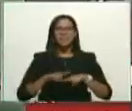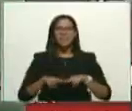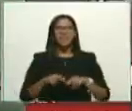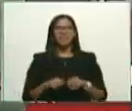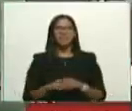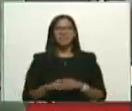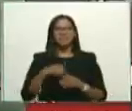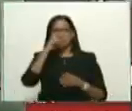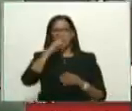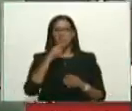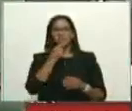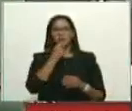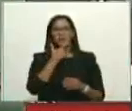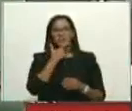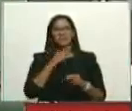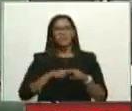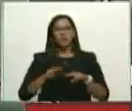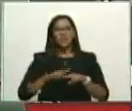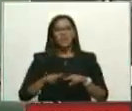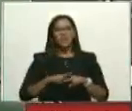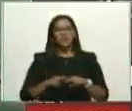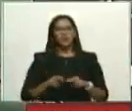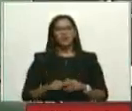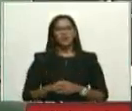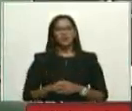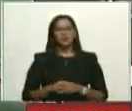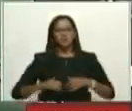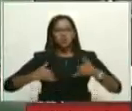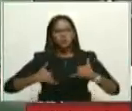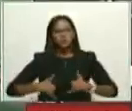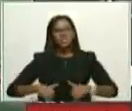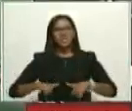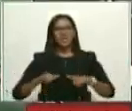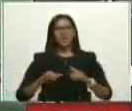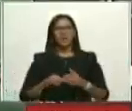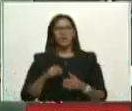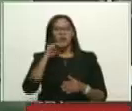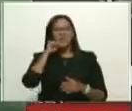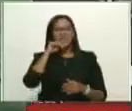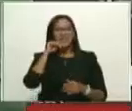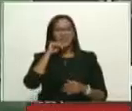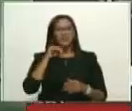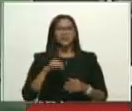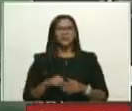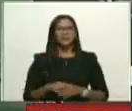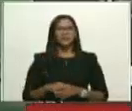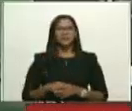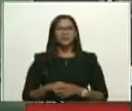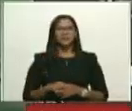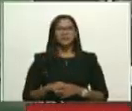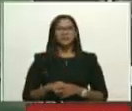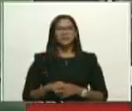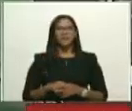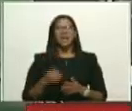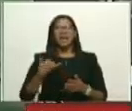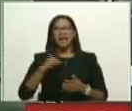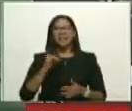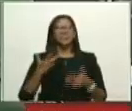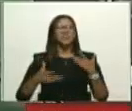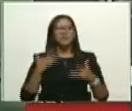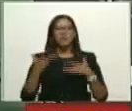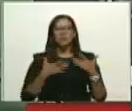esos años tan bonitos de los niños, los hijos, las hijas, los nietos, las nietas. Hay que